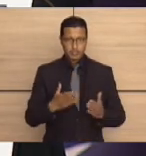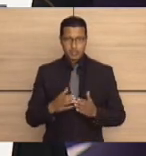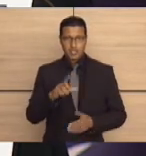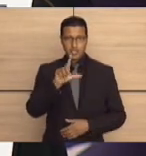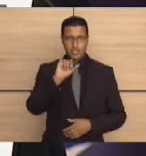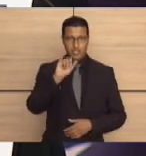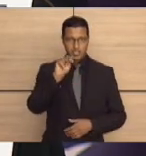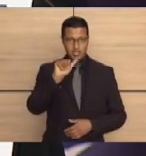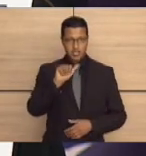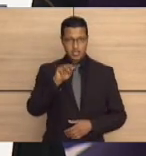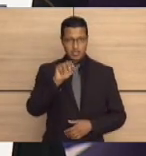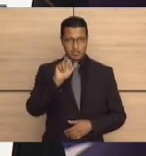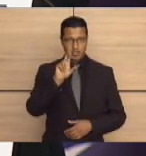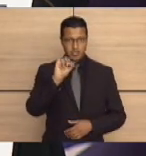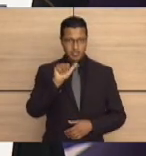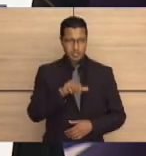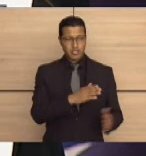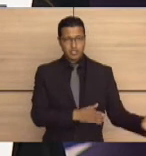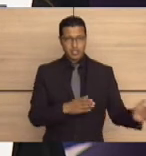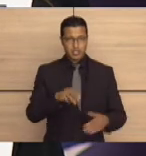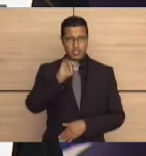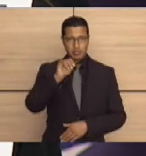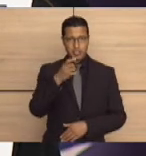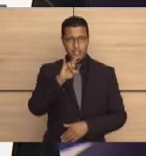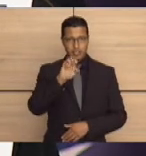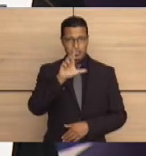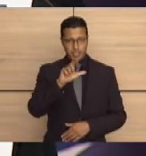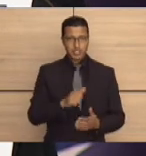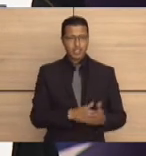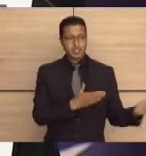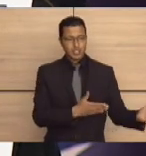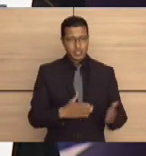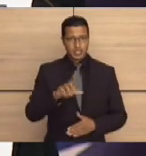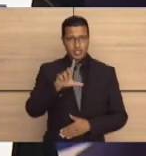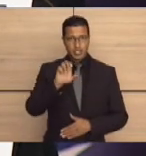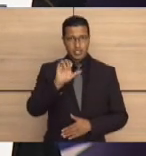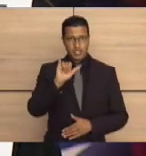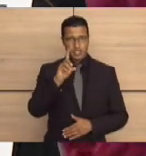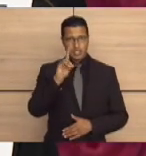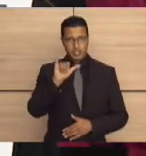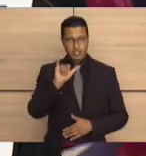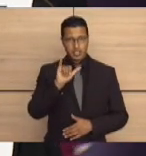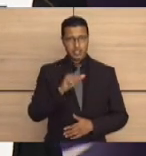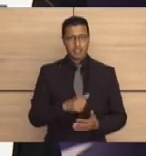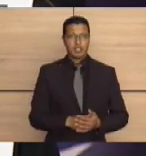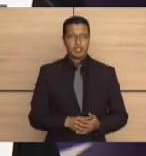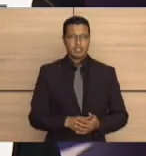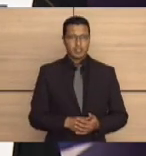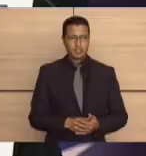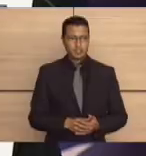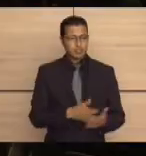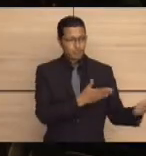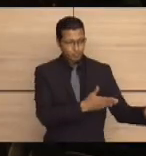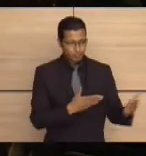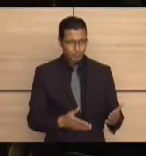María Páez Lamos, Miguel Antonio Prieto y Leti Patricia Fernández. Un